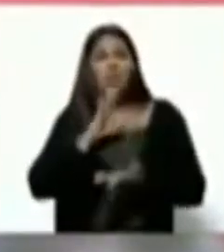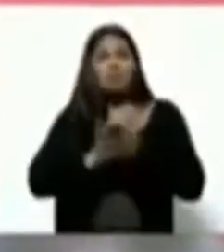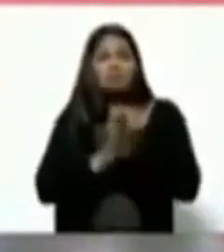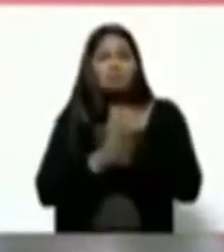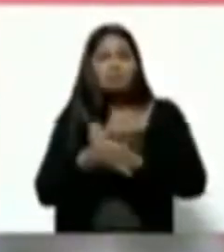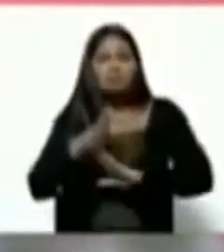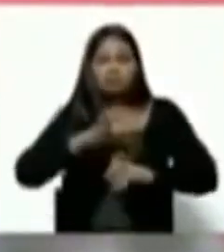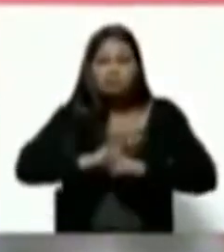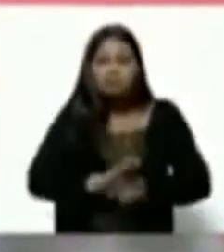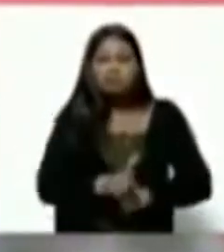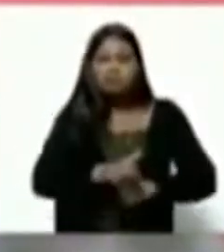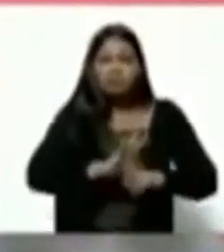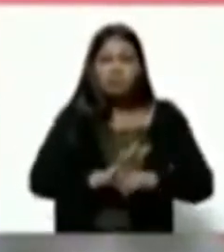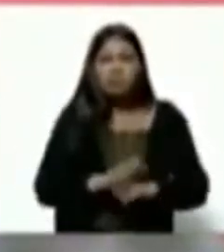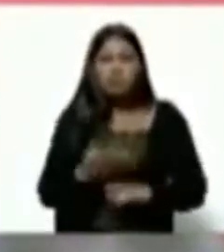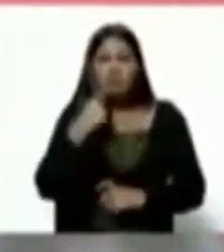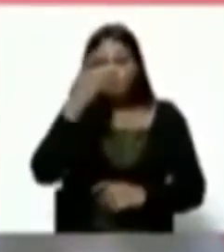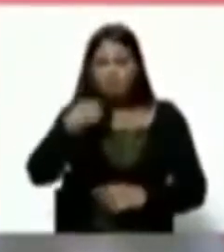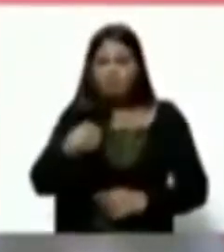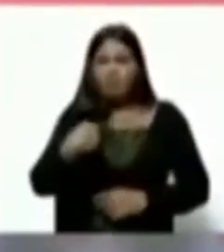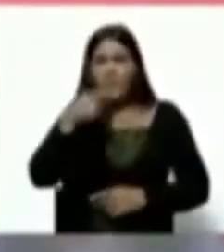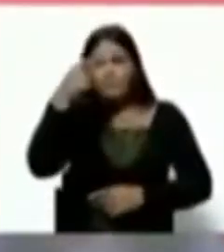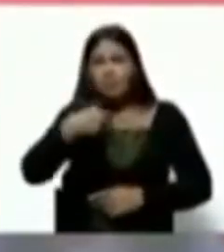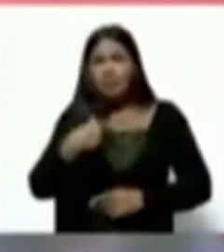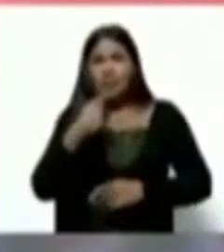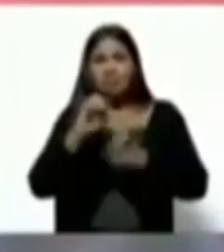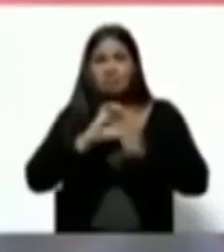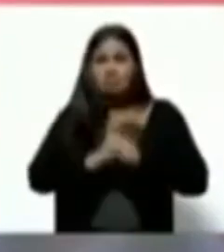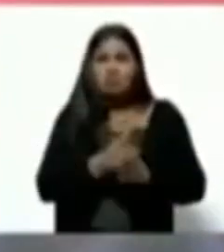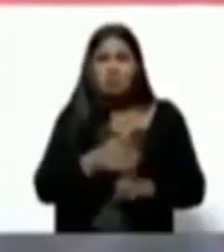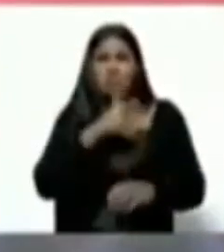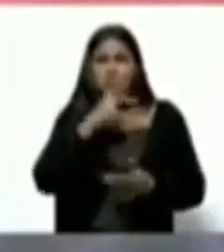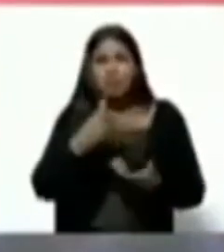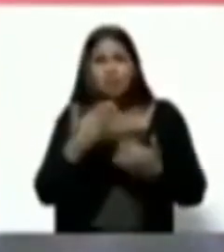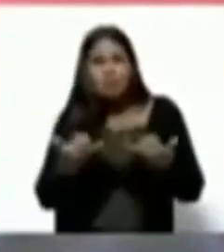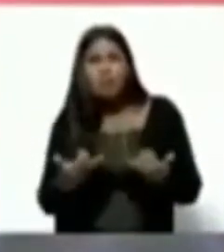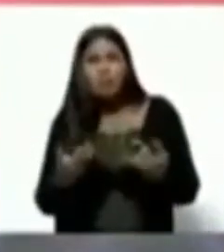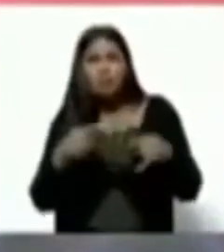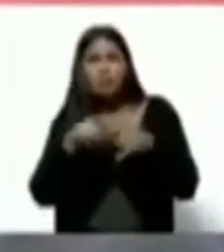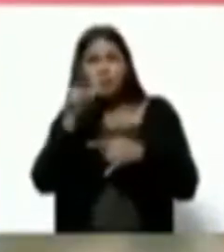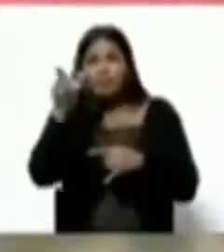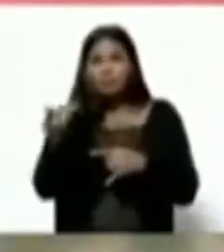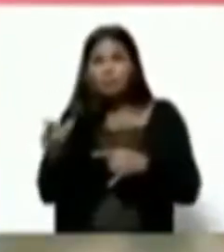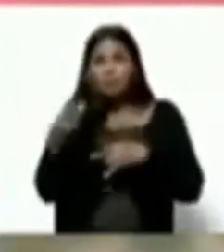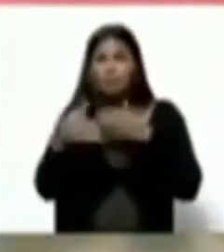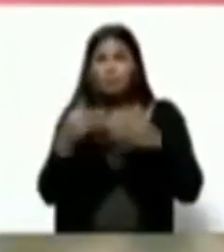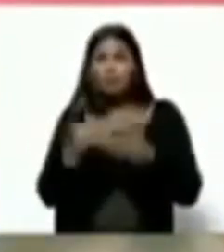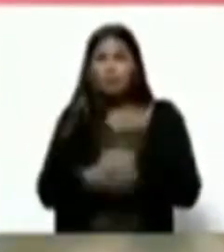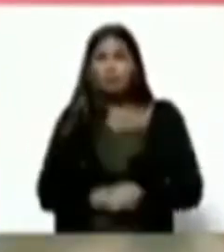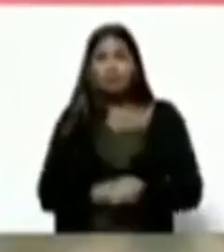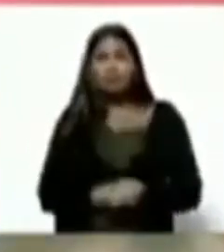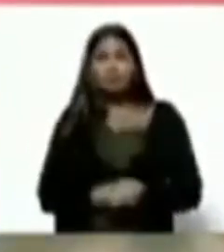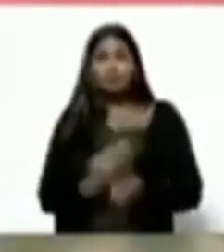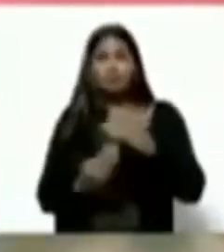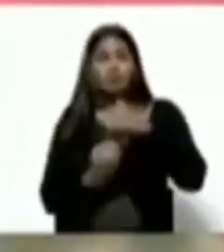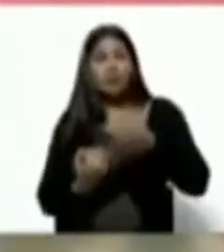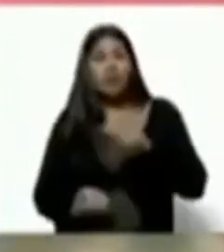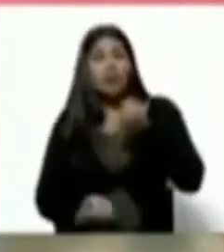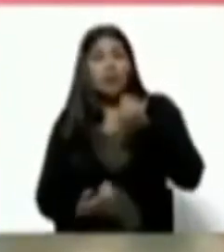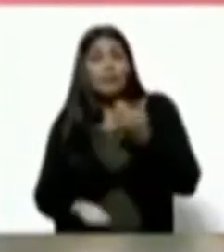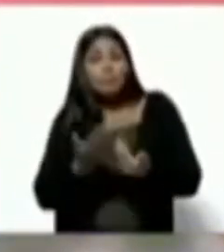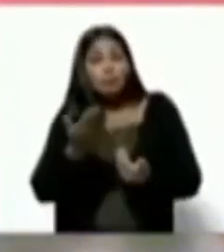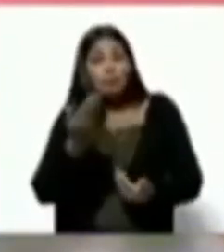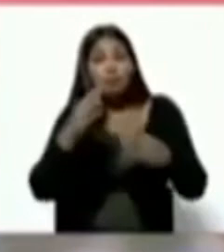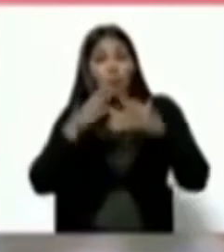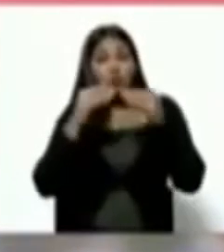ultrajado, que su dignidad ha sido ultrajada. También esta persona ha sido básica, esencial en